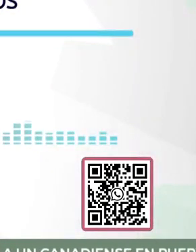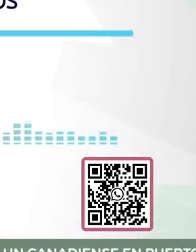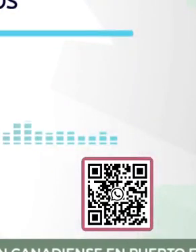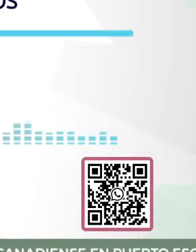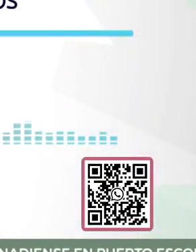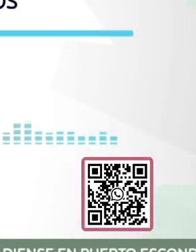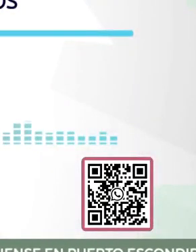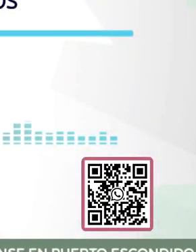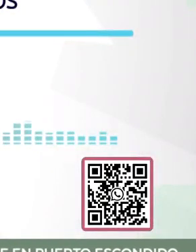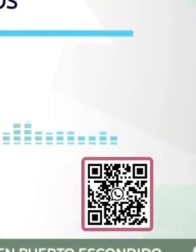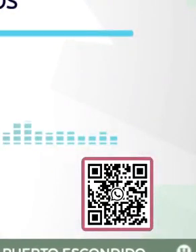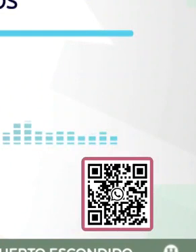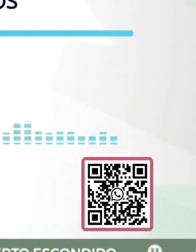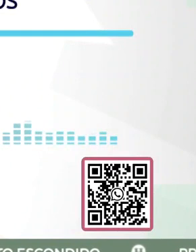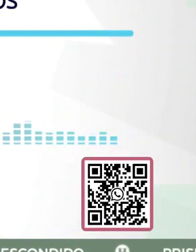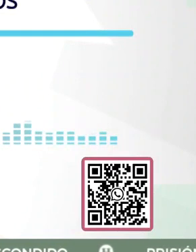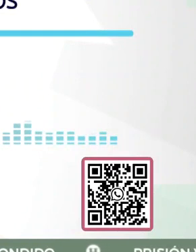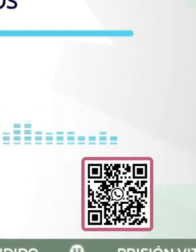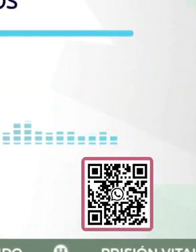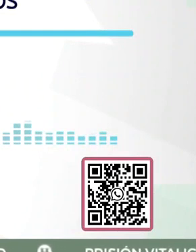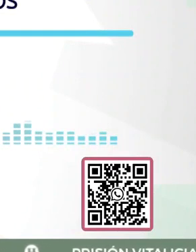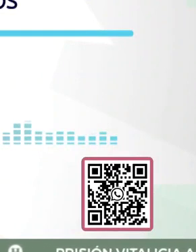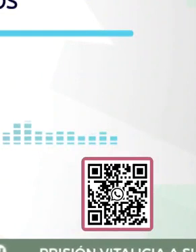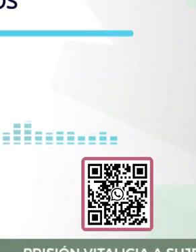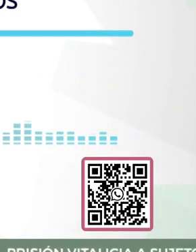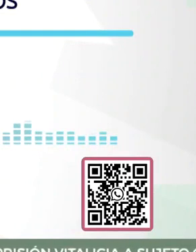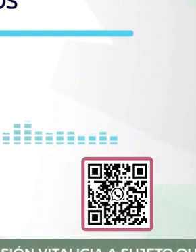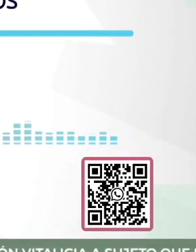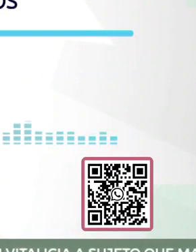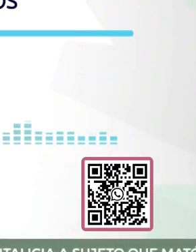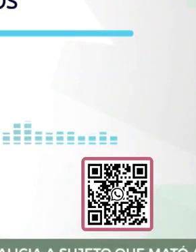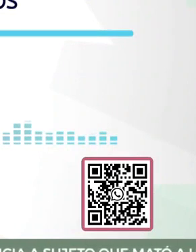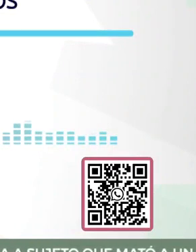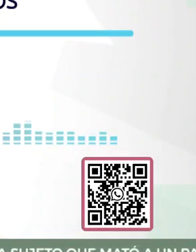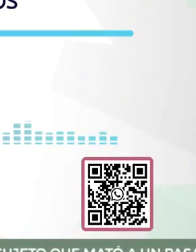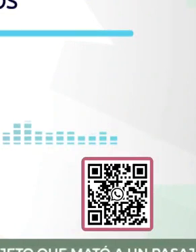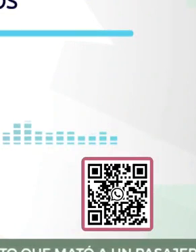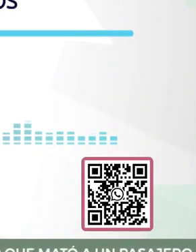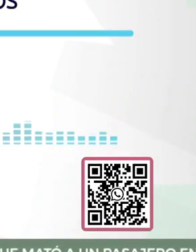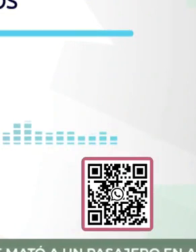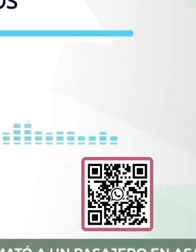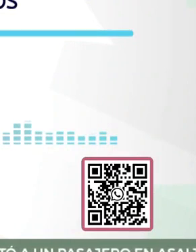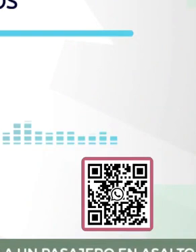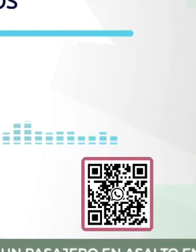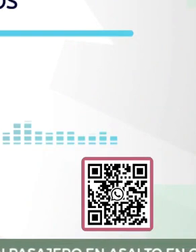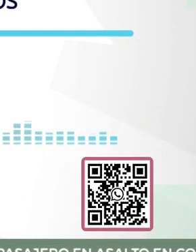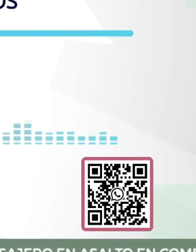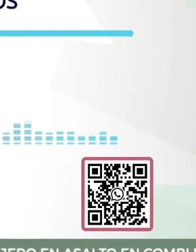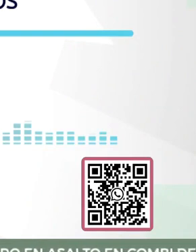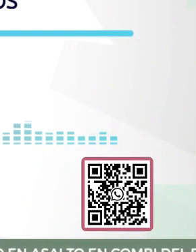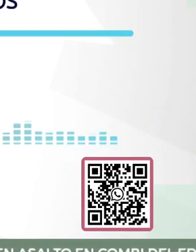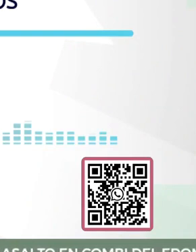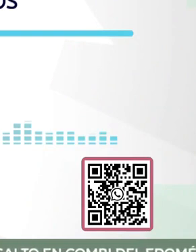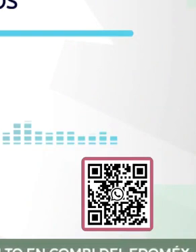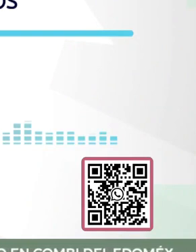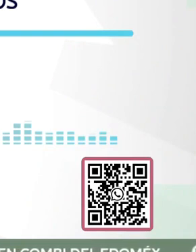Seguridad nacional es una función que tiene el Estado ante la amenaza, por ejemplo, de